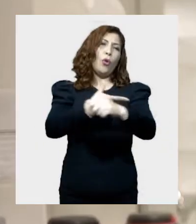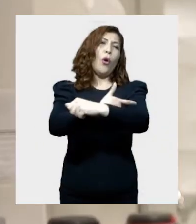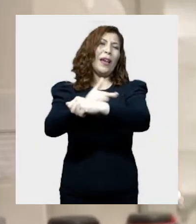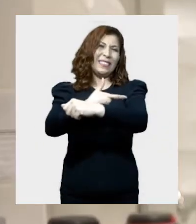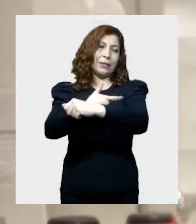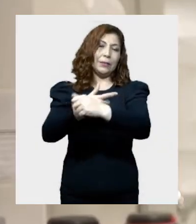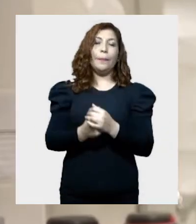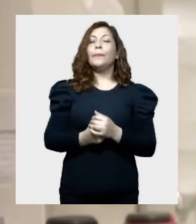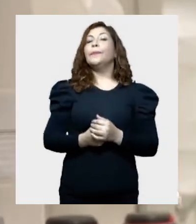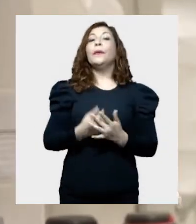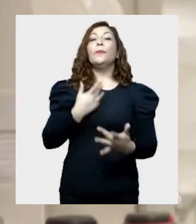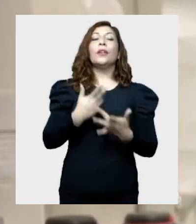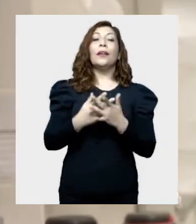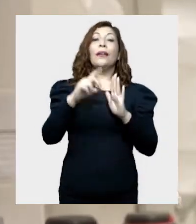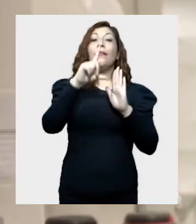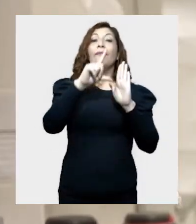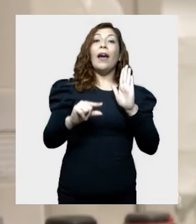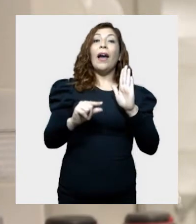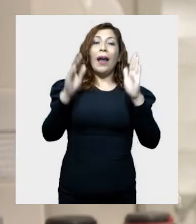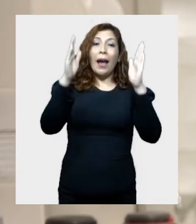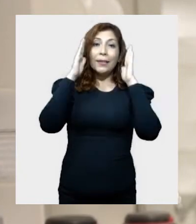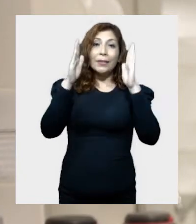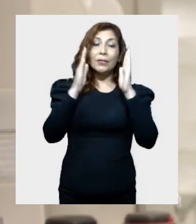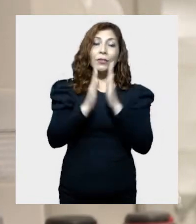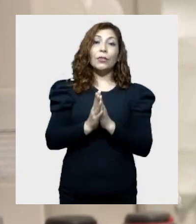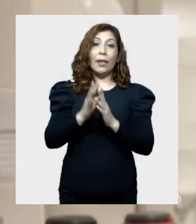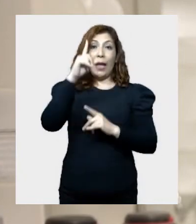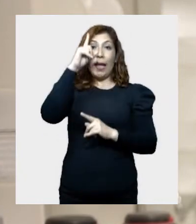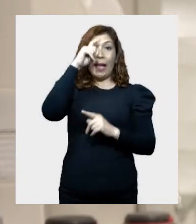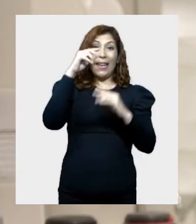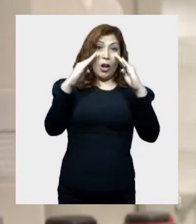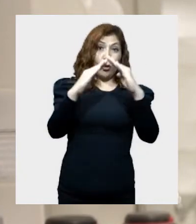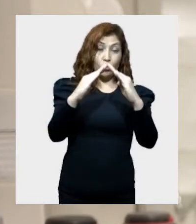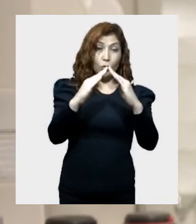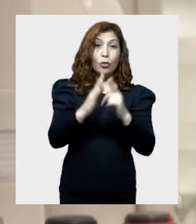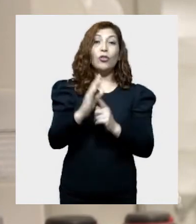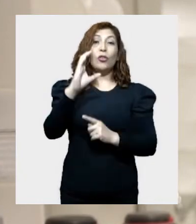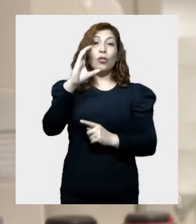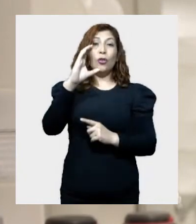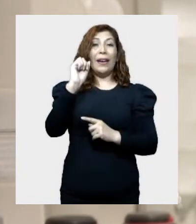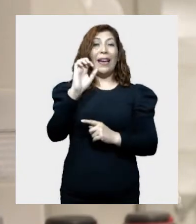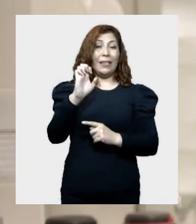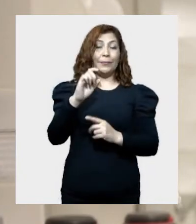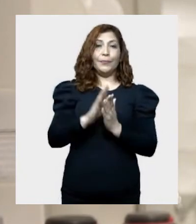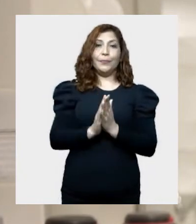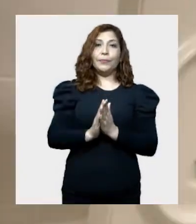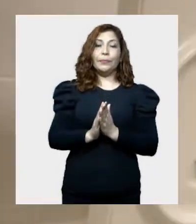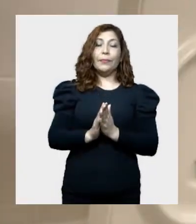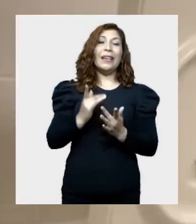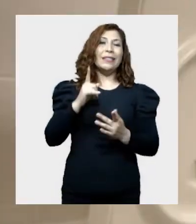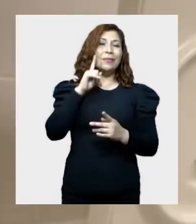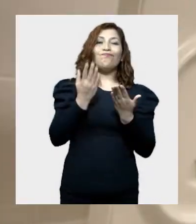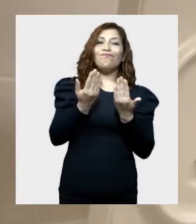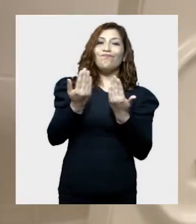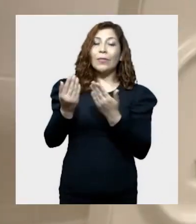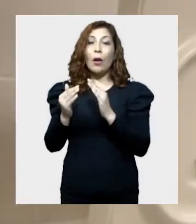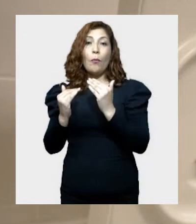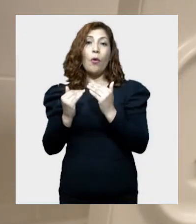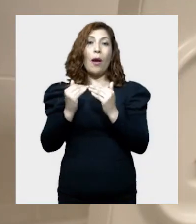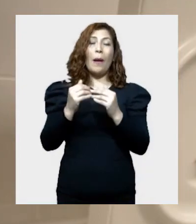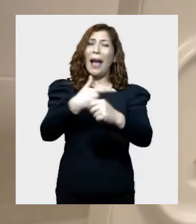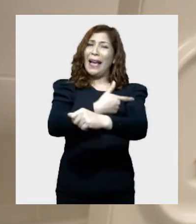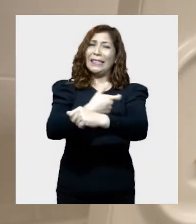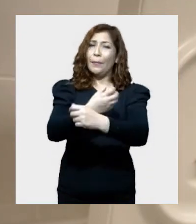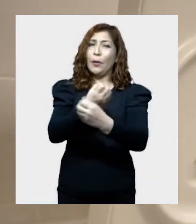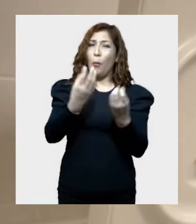exámenes, producto de la baja en las atenciones del consultorio adosado a especialidades CAE, área que demanda una cantidad relevante de exámenes